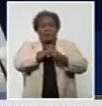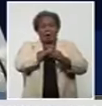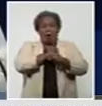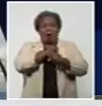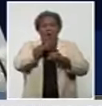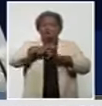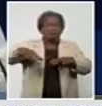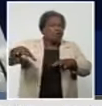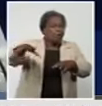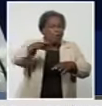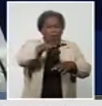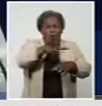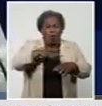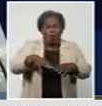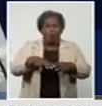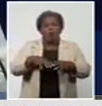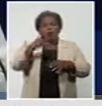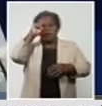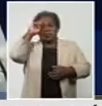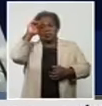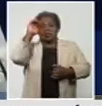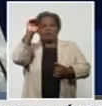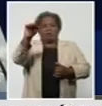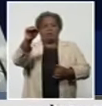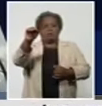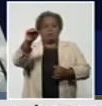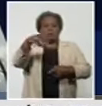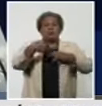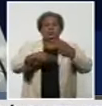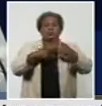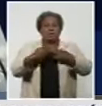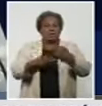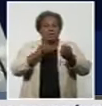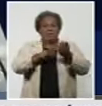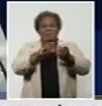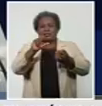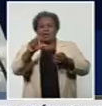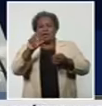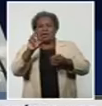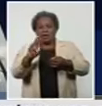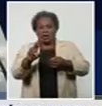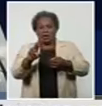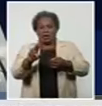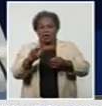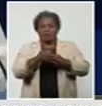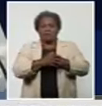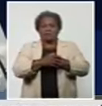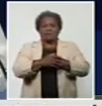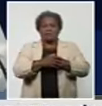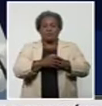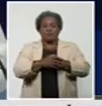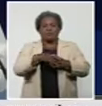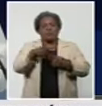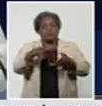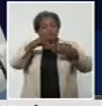Todos esos contactos se ingresa, se le hace el PCR y se